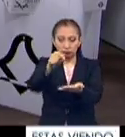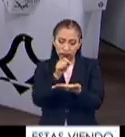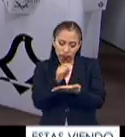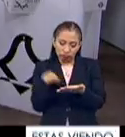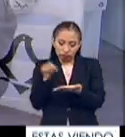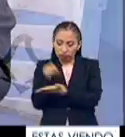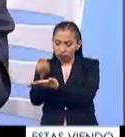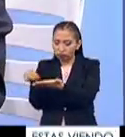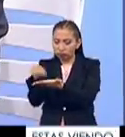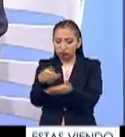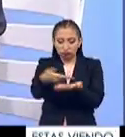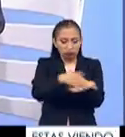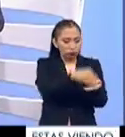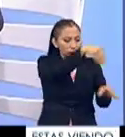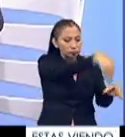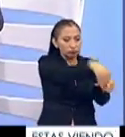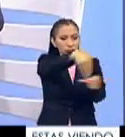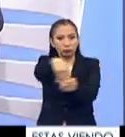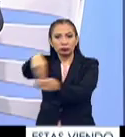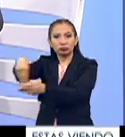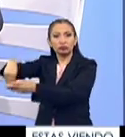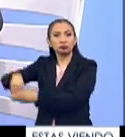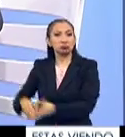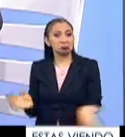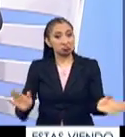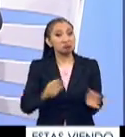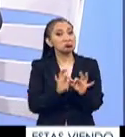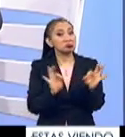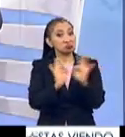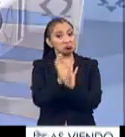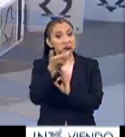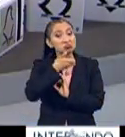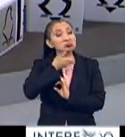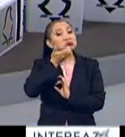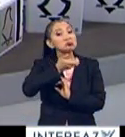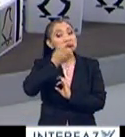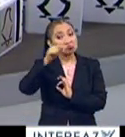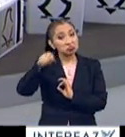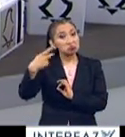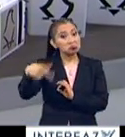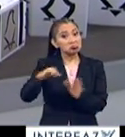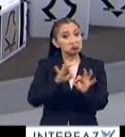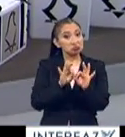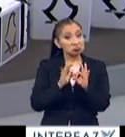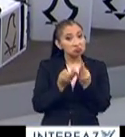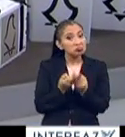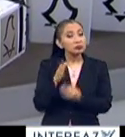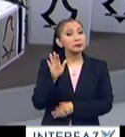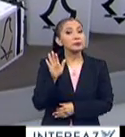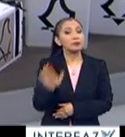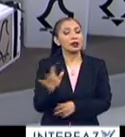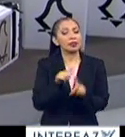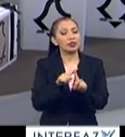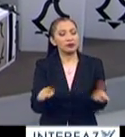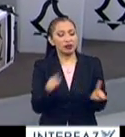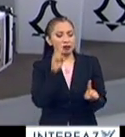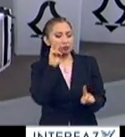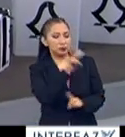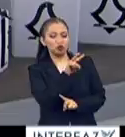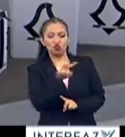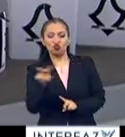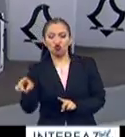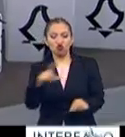marquen y depositen en sus 6 urnas distintas. Pues una cultura importante, no solo la forma en que se diferencia todas